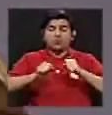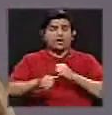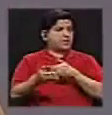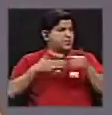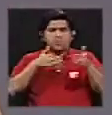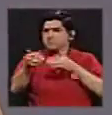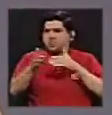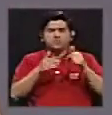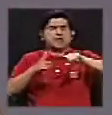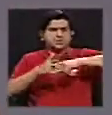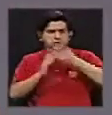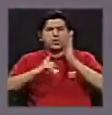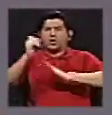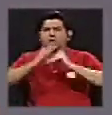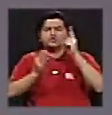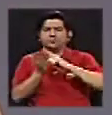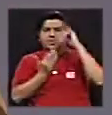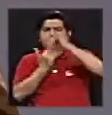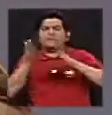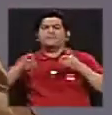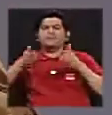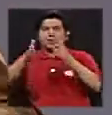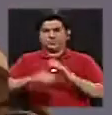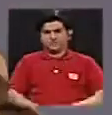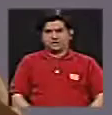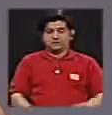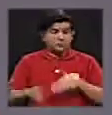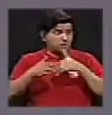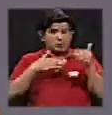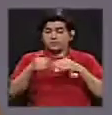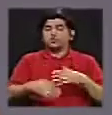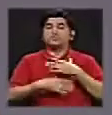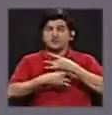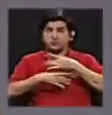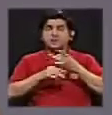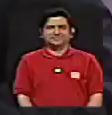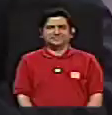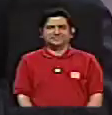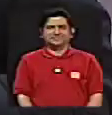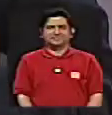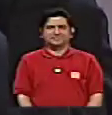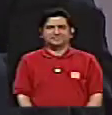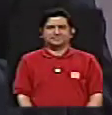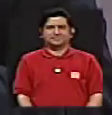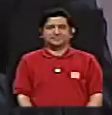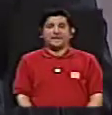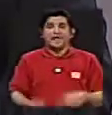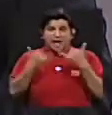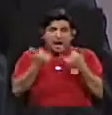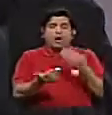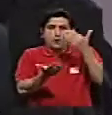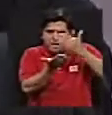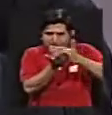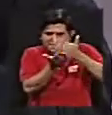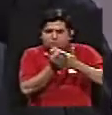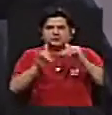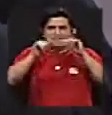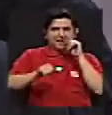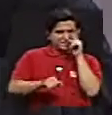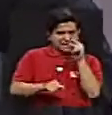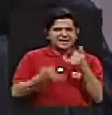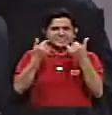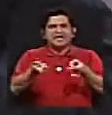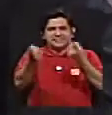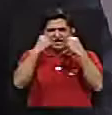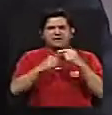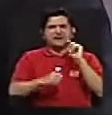independientemente de todo, empezar a construir un proyecto de carretera, que de todas maneras es de interés público. Debemos ir a un corte, quédese ahí,